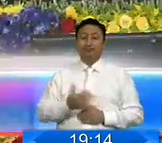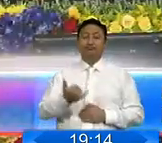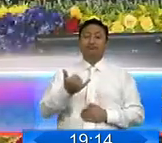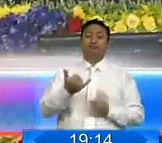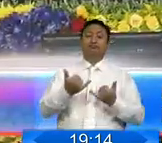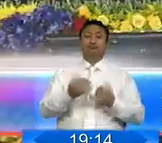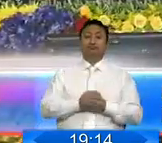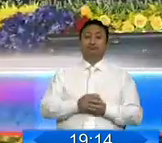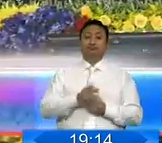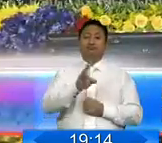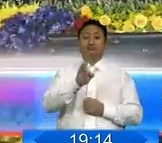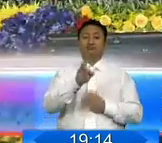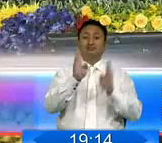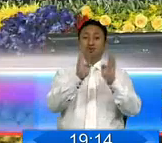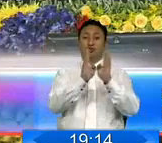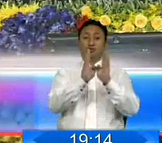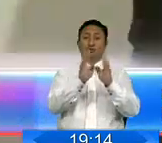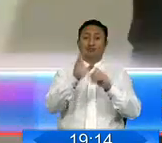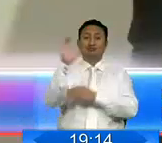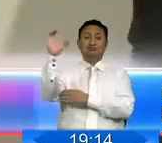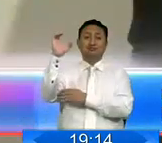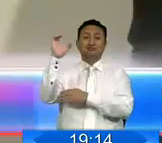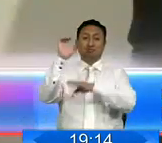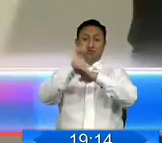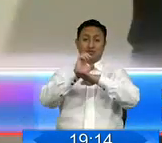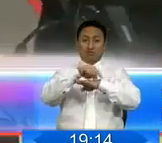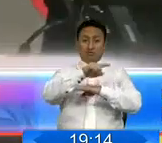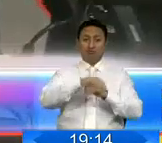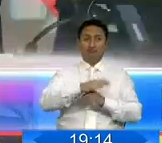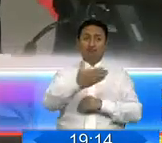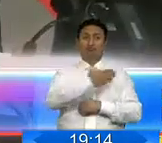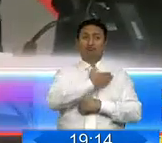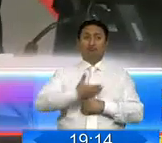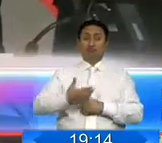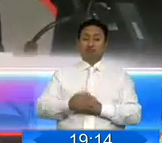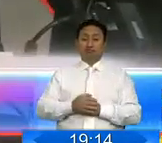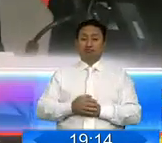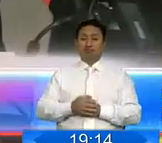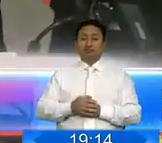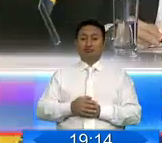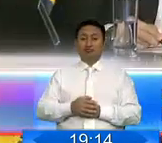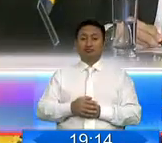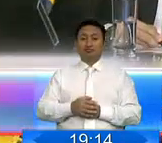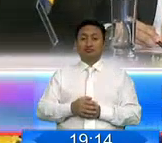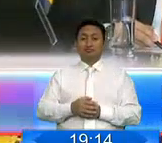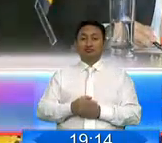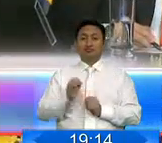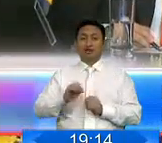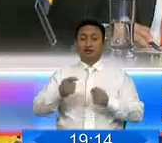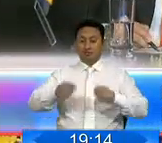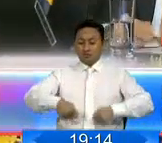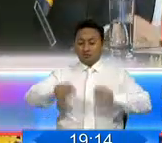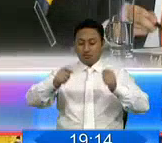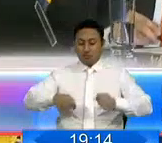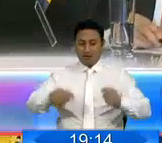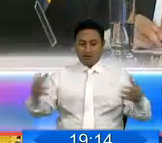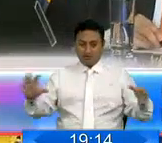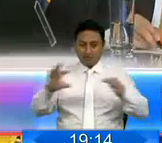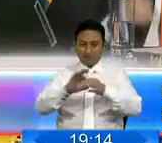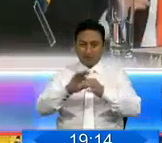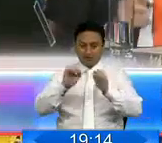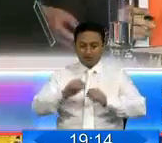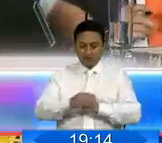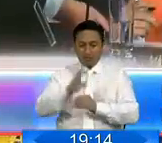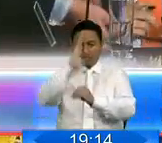entre Ecuador y Colombia, desarrollado en Quito, que el presidente Lenín Moreno y su homólogo Iván Duque suscribieron la declaratoria conjunta que